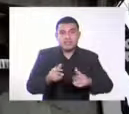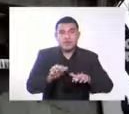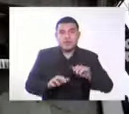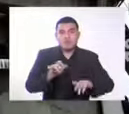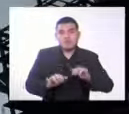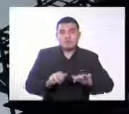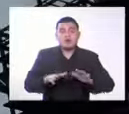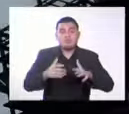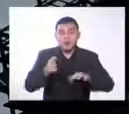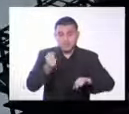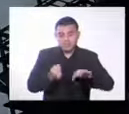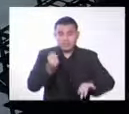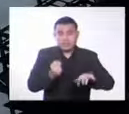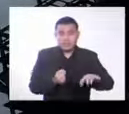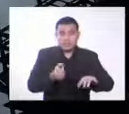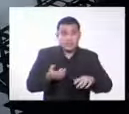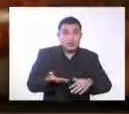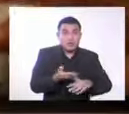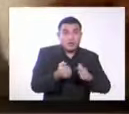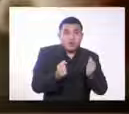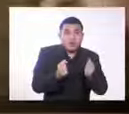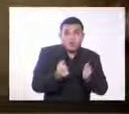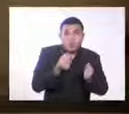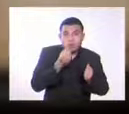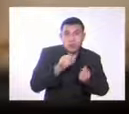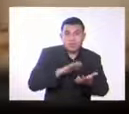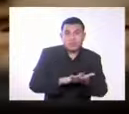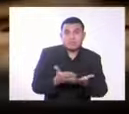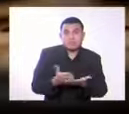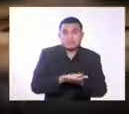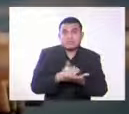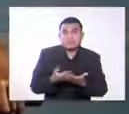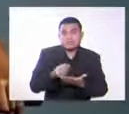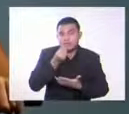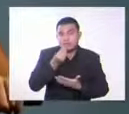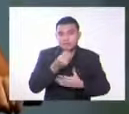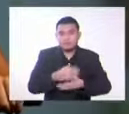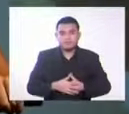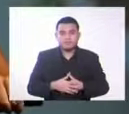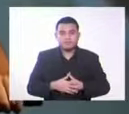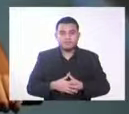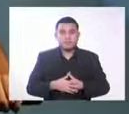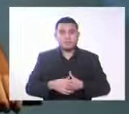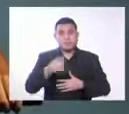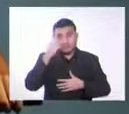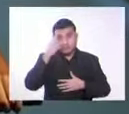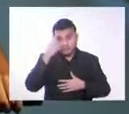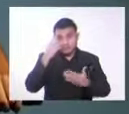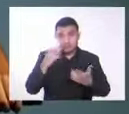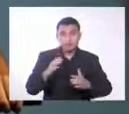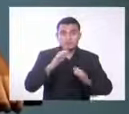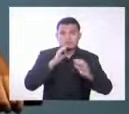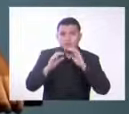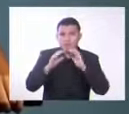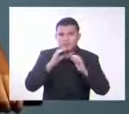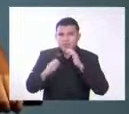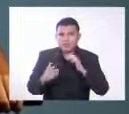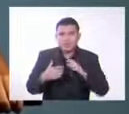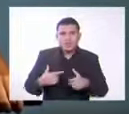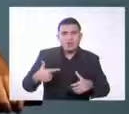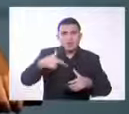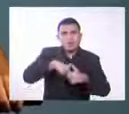cultivar, refrigerar y cocinar los alimentos. Piensa en las comunicaciones, en el combustible